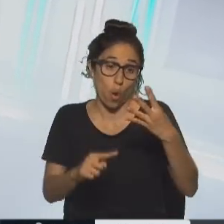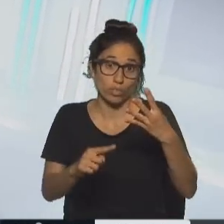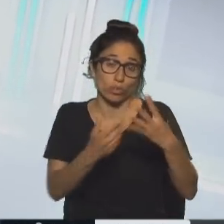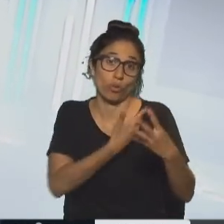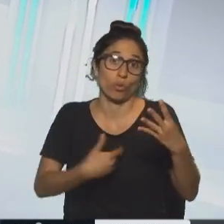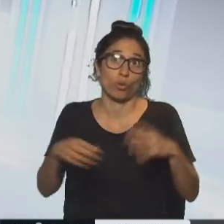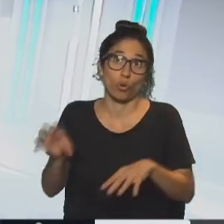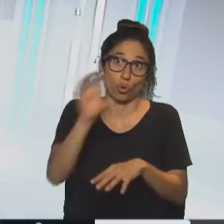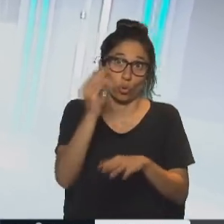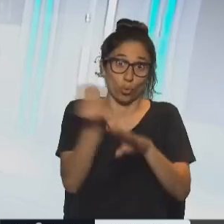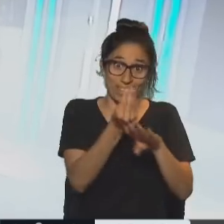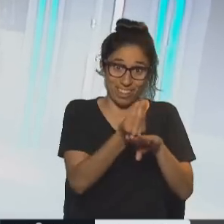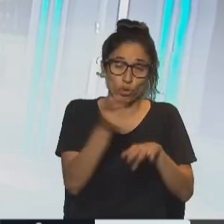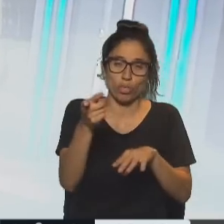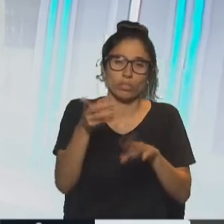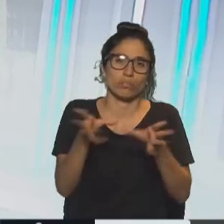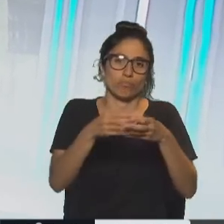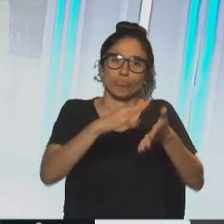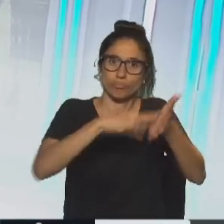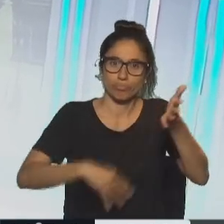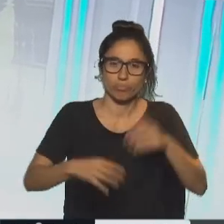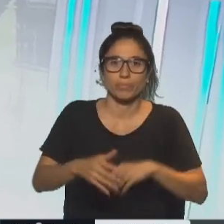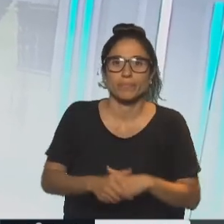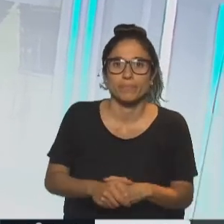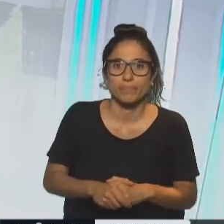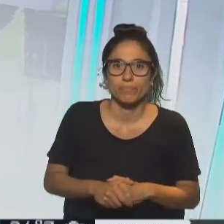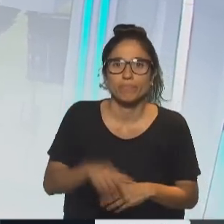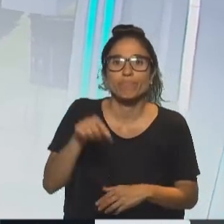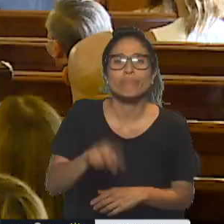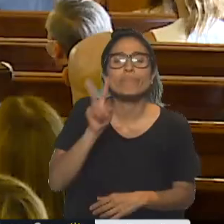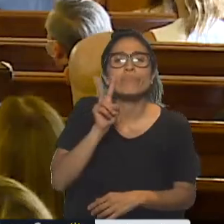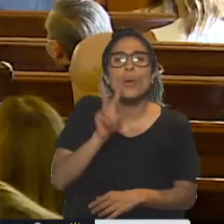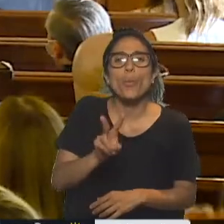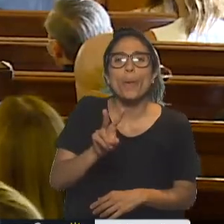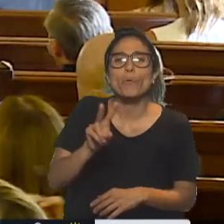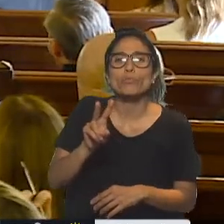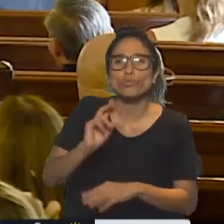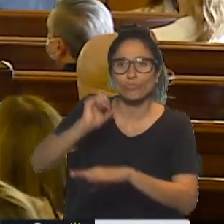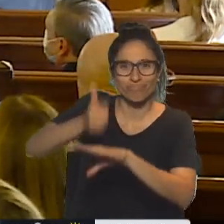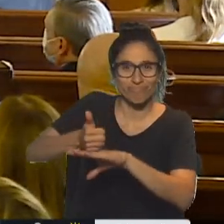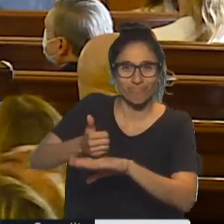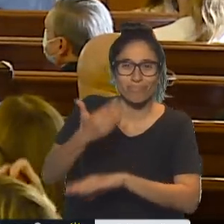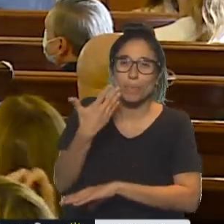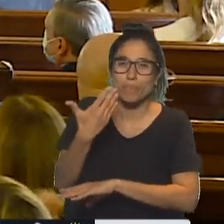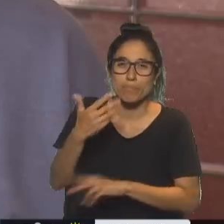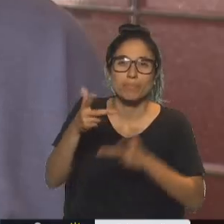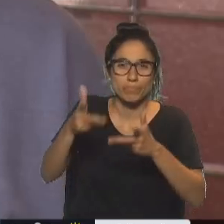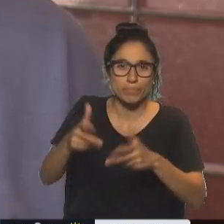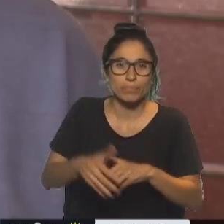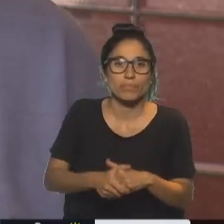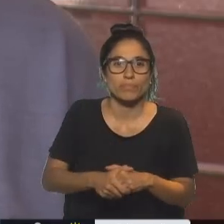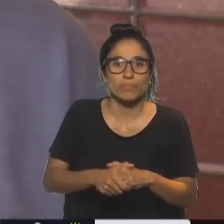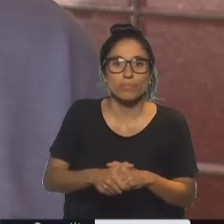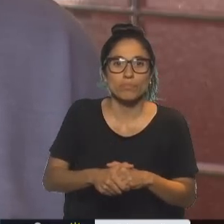constitucionalista del PINE, del doctor Eduardo Barcesat. Escúchalo. Esta es una sentencia absurda. Es